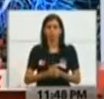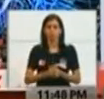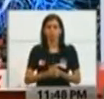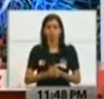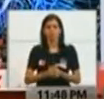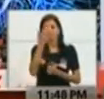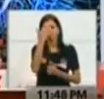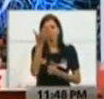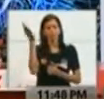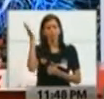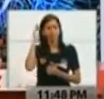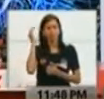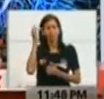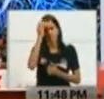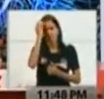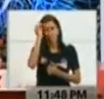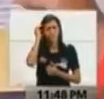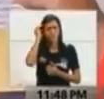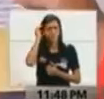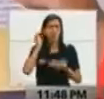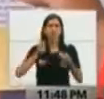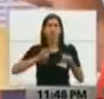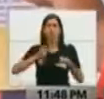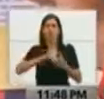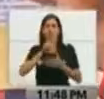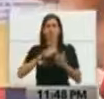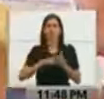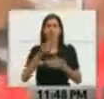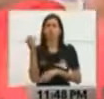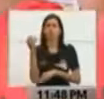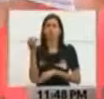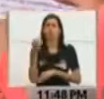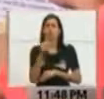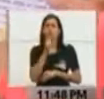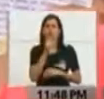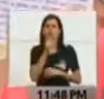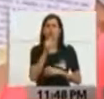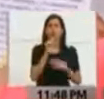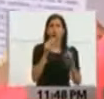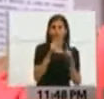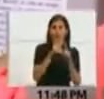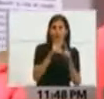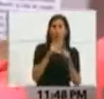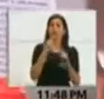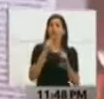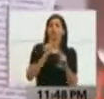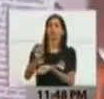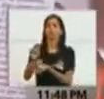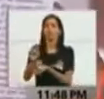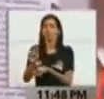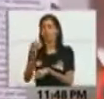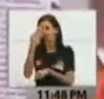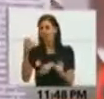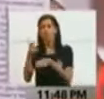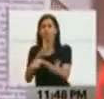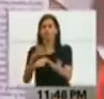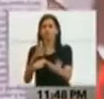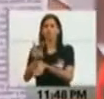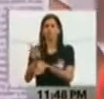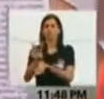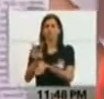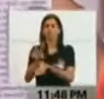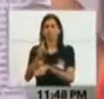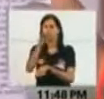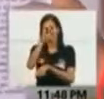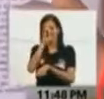Hipócrita. Control total del Congreso le ofreció AD al gobierno. Venezuela, venganza